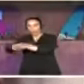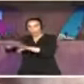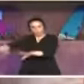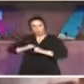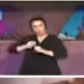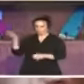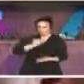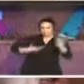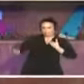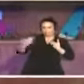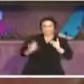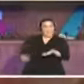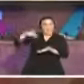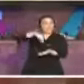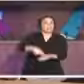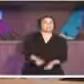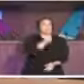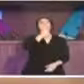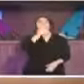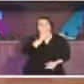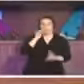Levántate y silbaré.